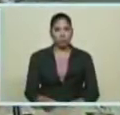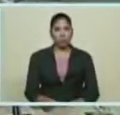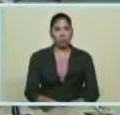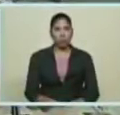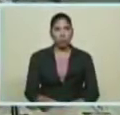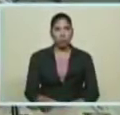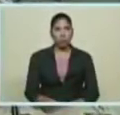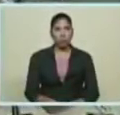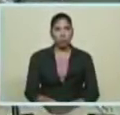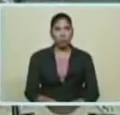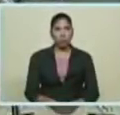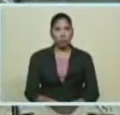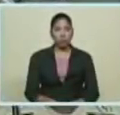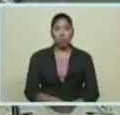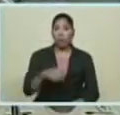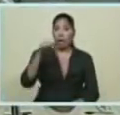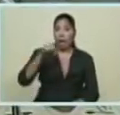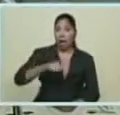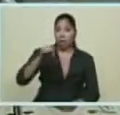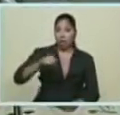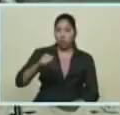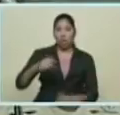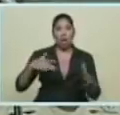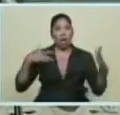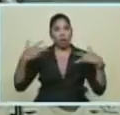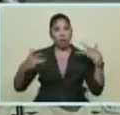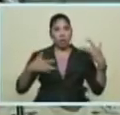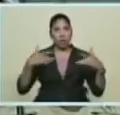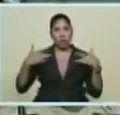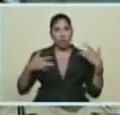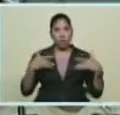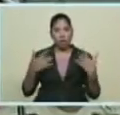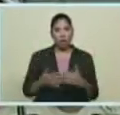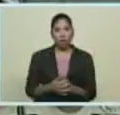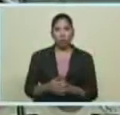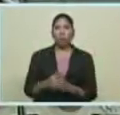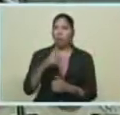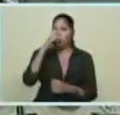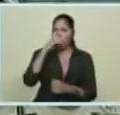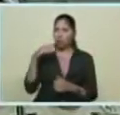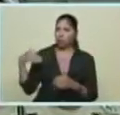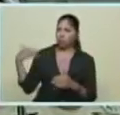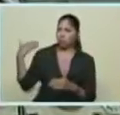en este acto que año tras año